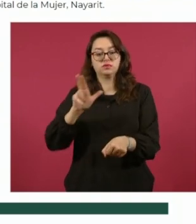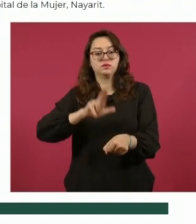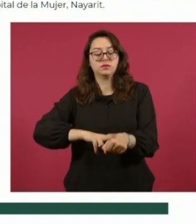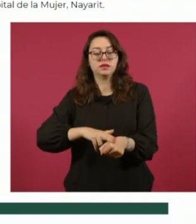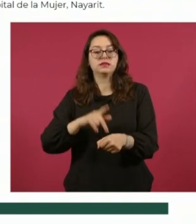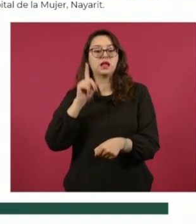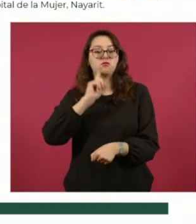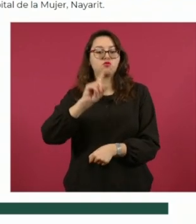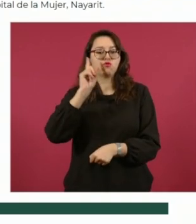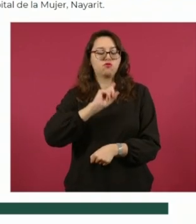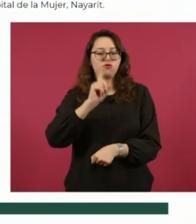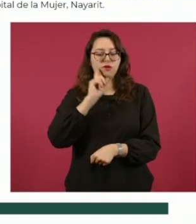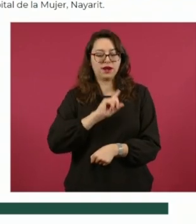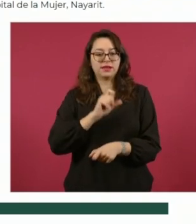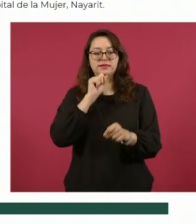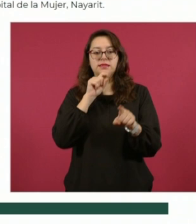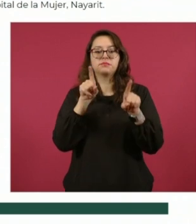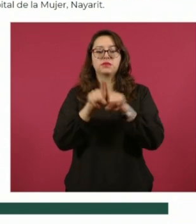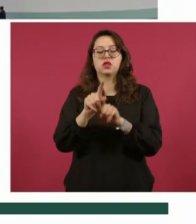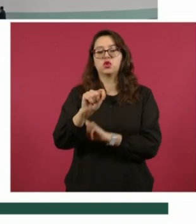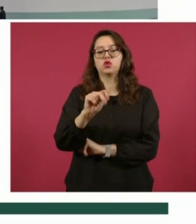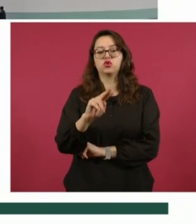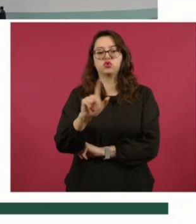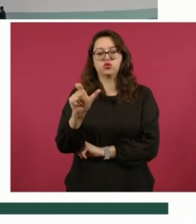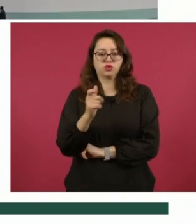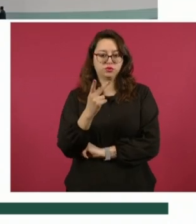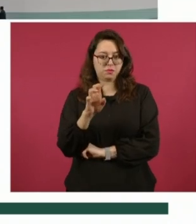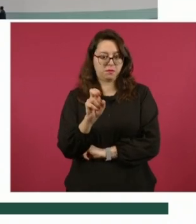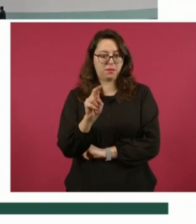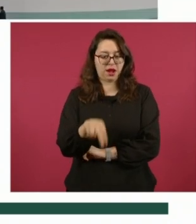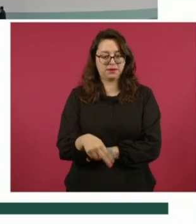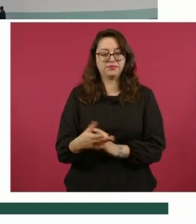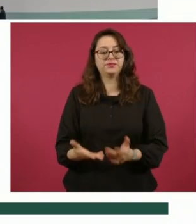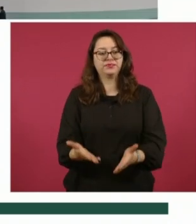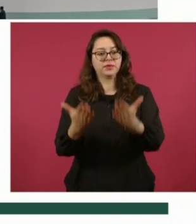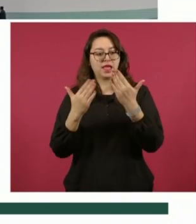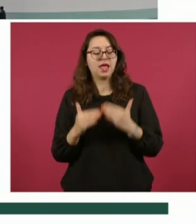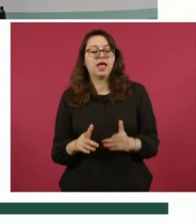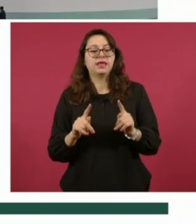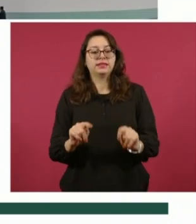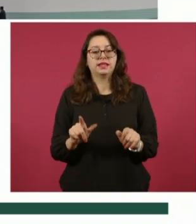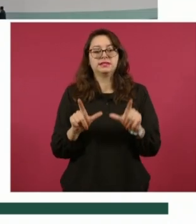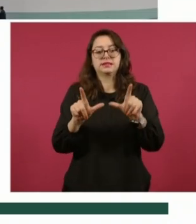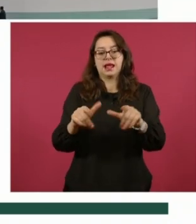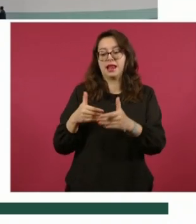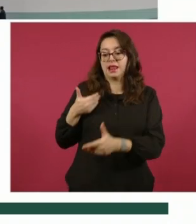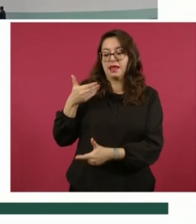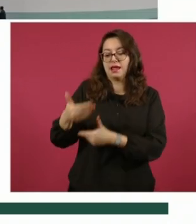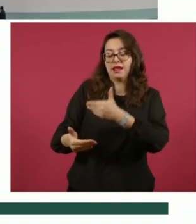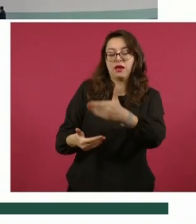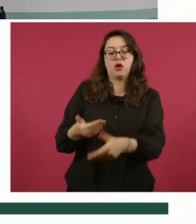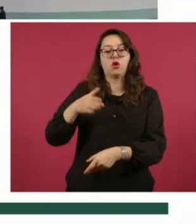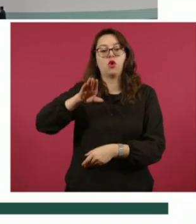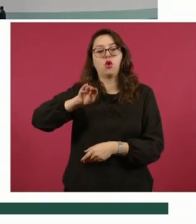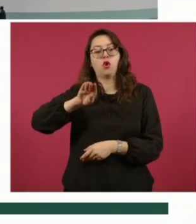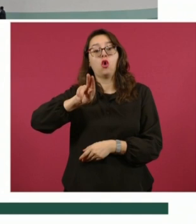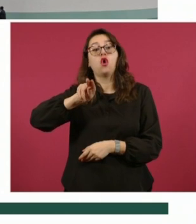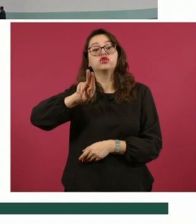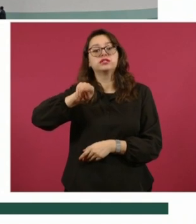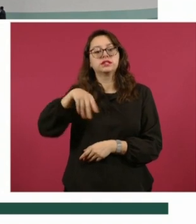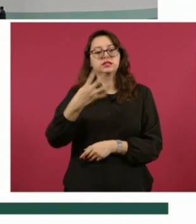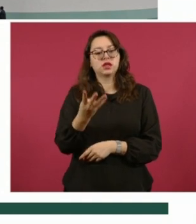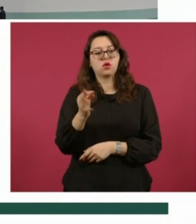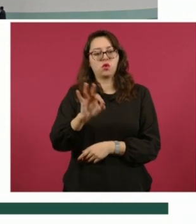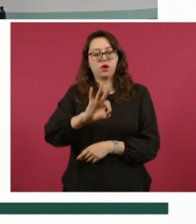Tuxpan. En el caso de Tlaxcala, se tiene un avance del 84%, se han adquirido